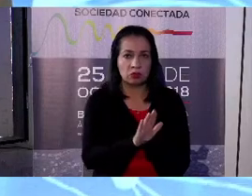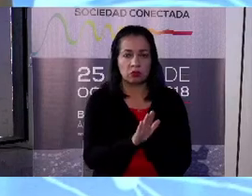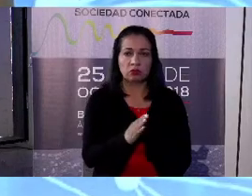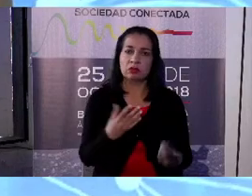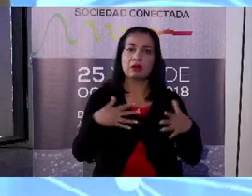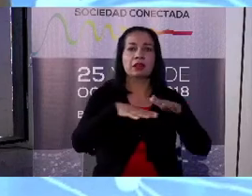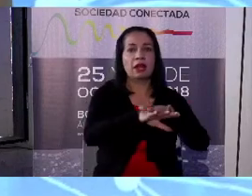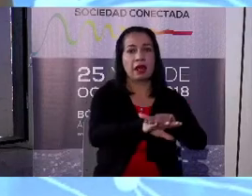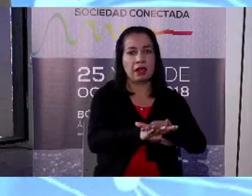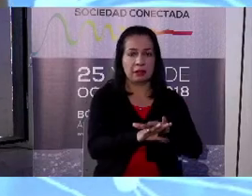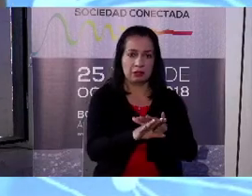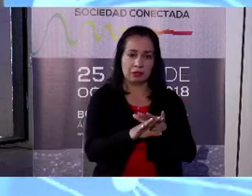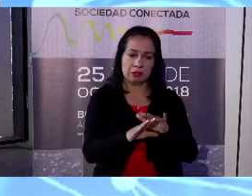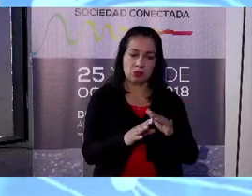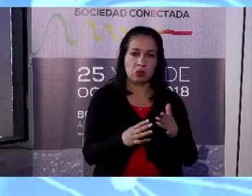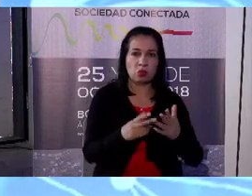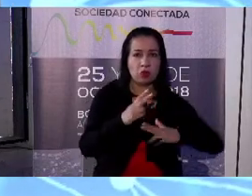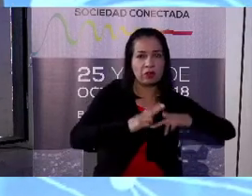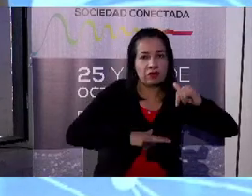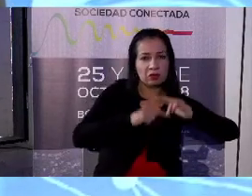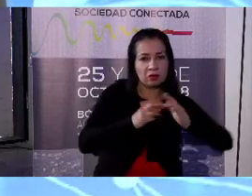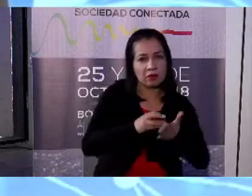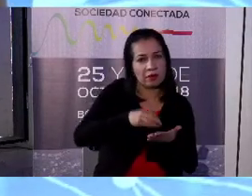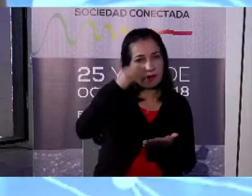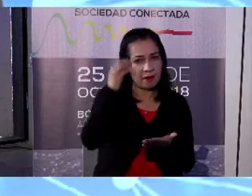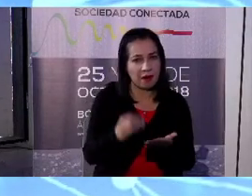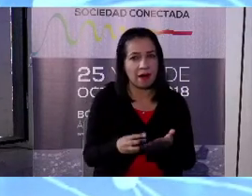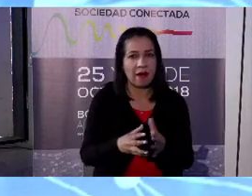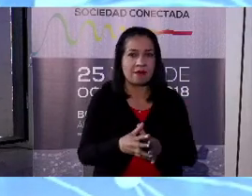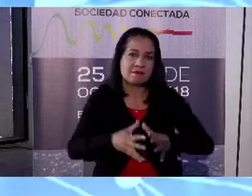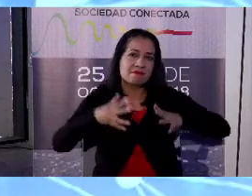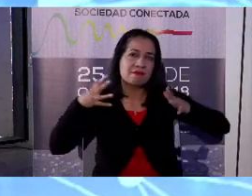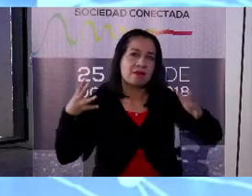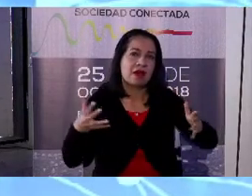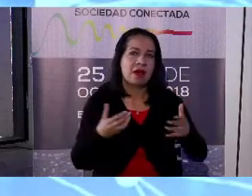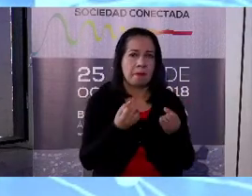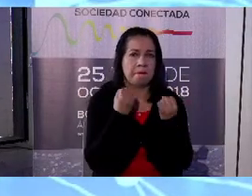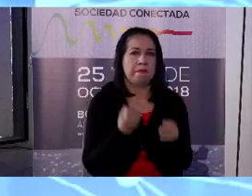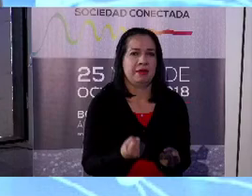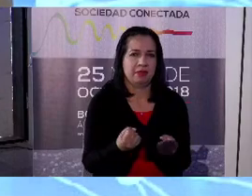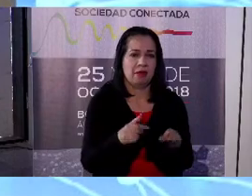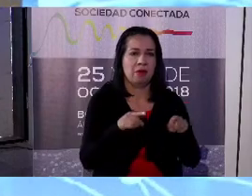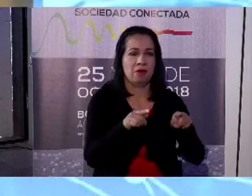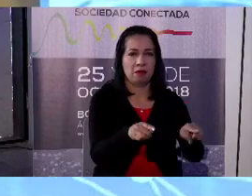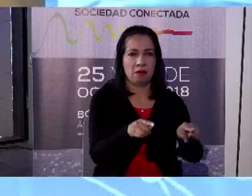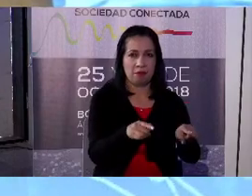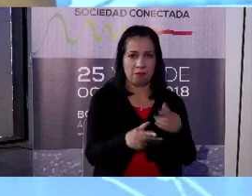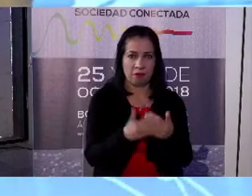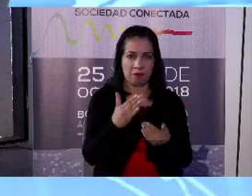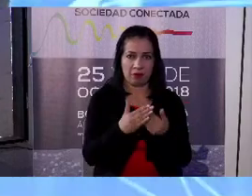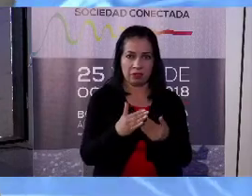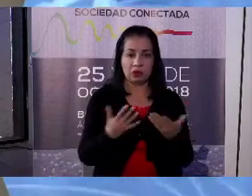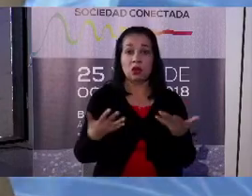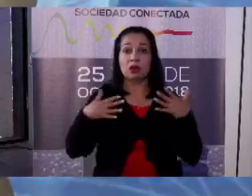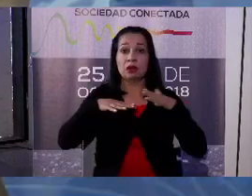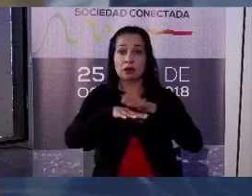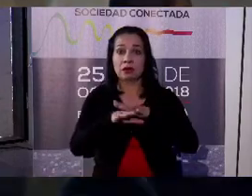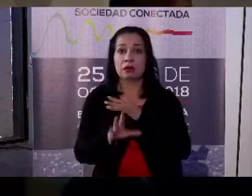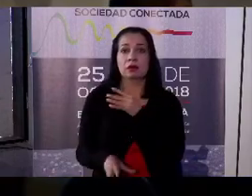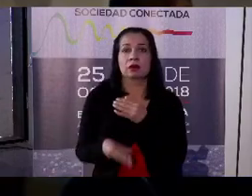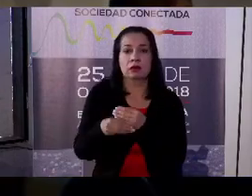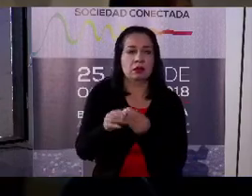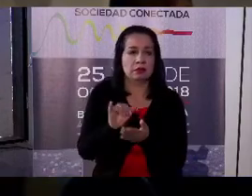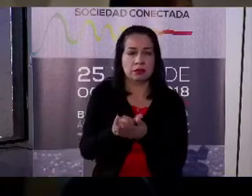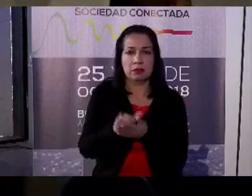redes de infraestructura un poco más costosa y robusta Entonces de esa forma estas redes van a ser complementarias de las